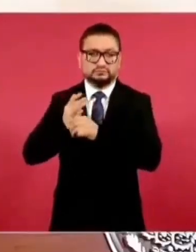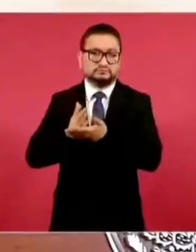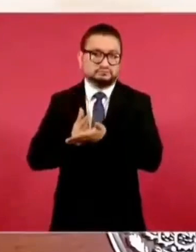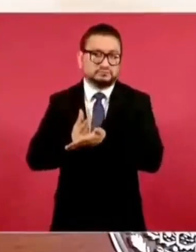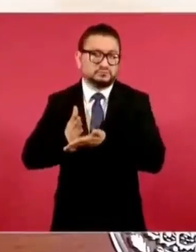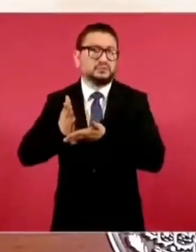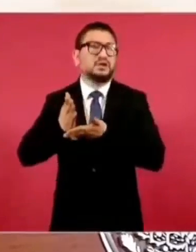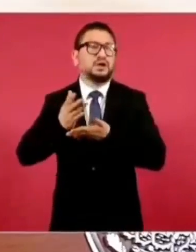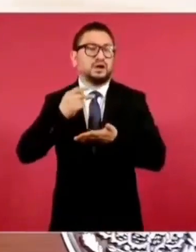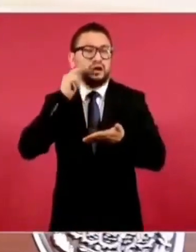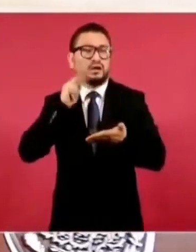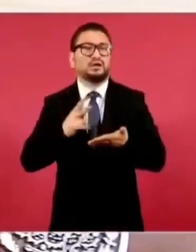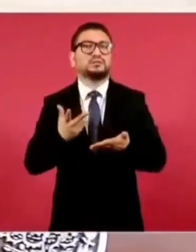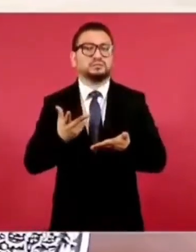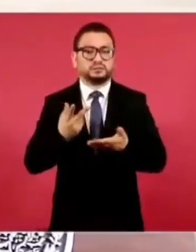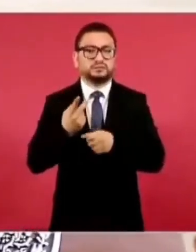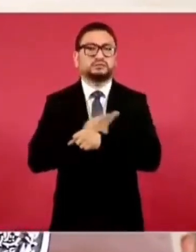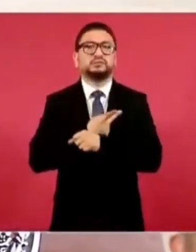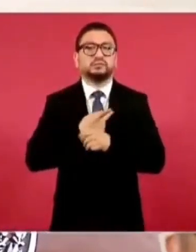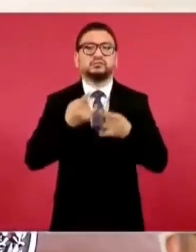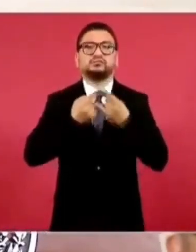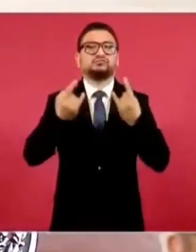a ver el caso,